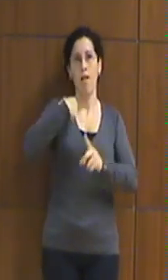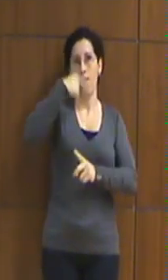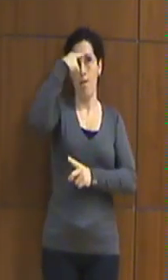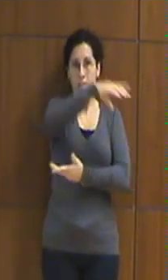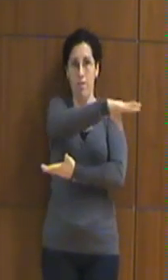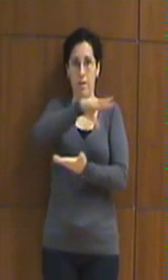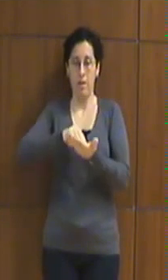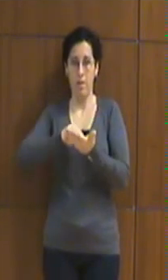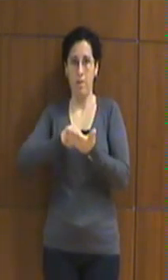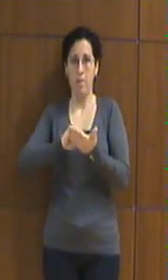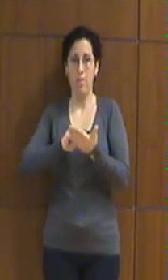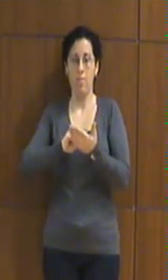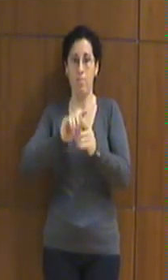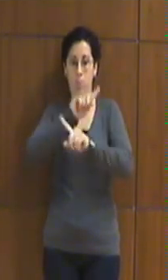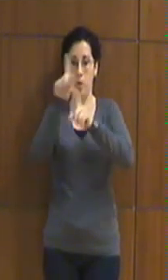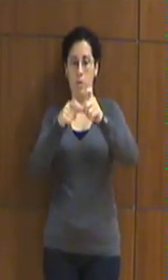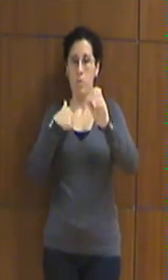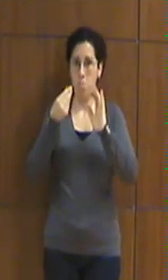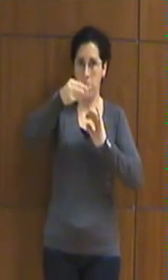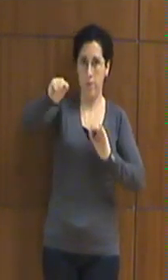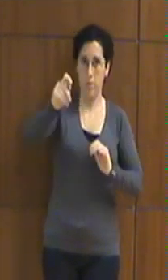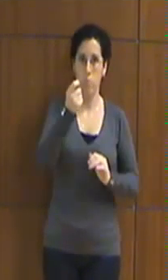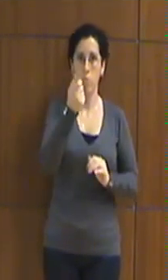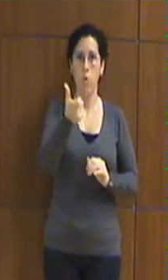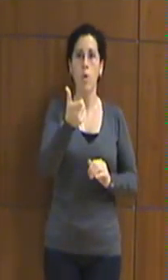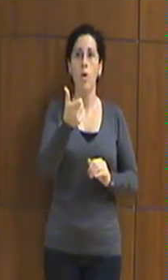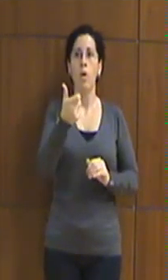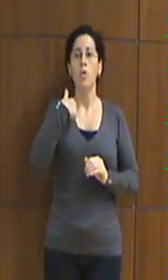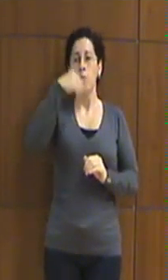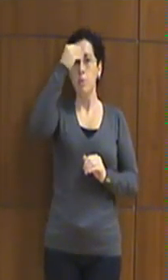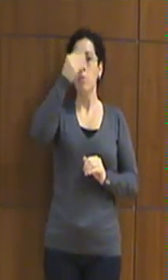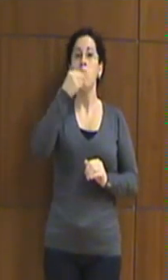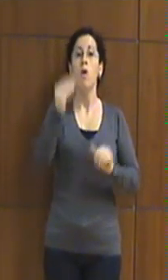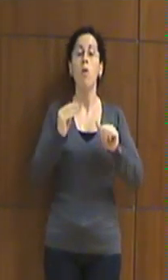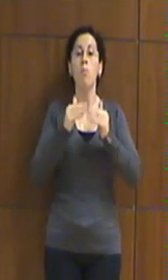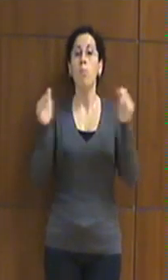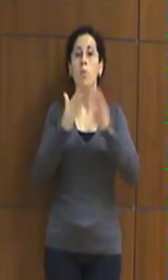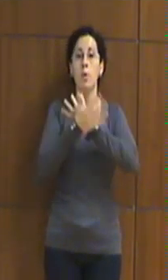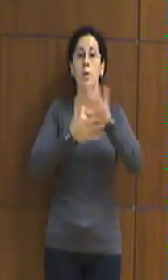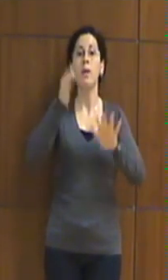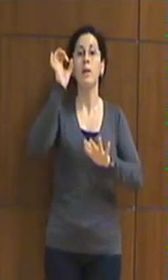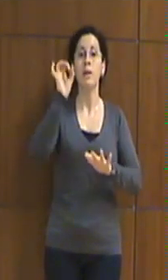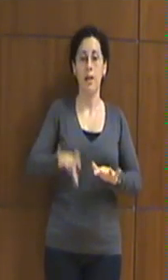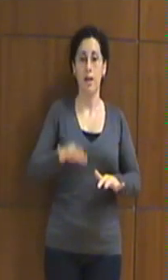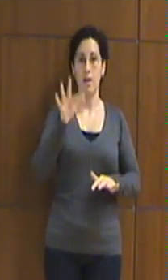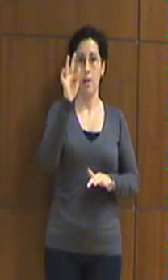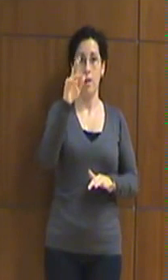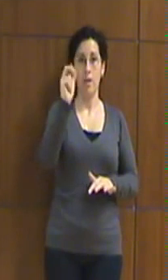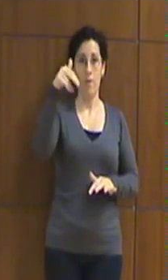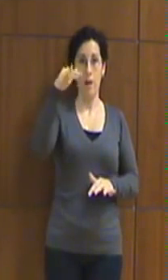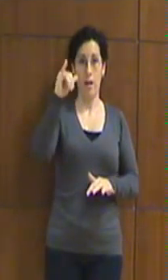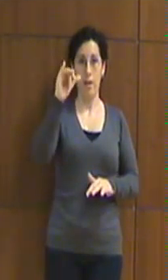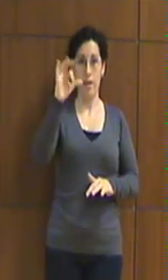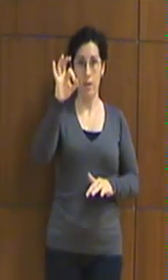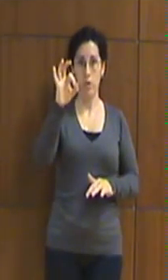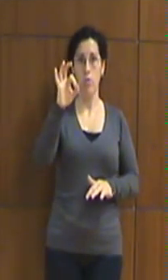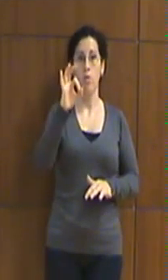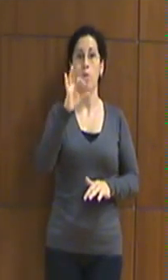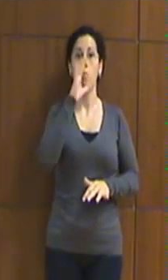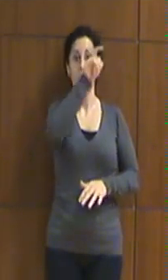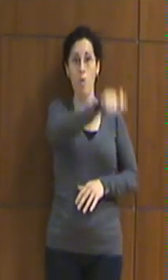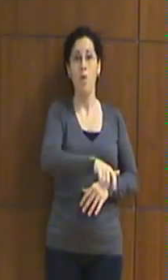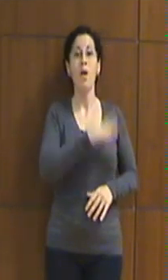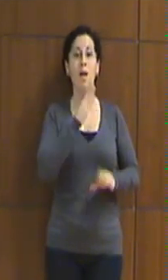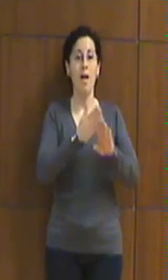antes de iniciar, que empiece quizás Francisco Mazarrón, por favor, y nos cuentas un poco lo que